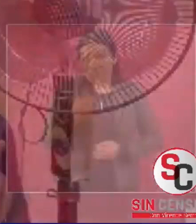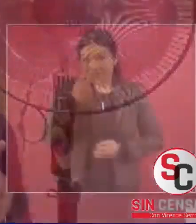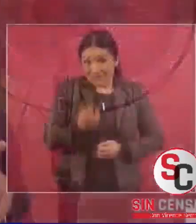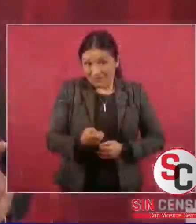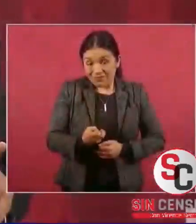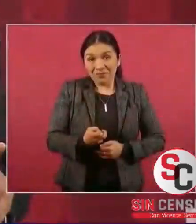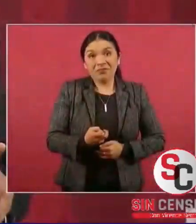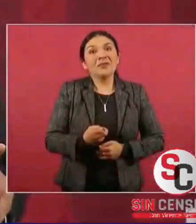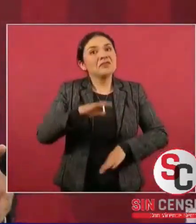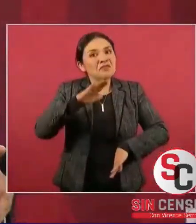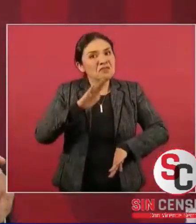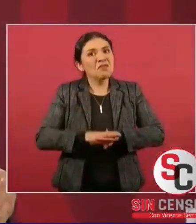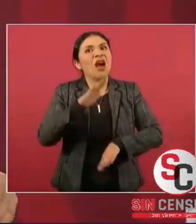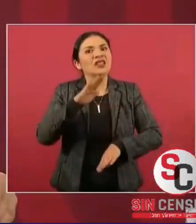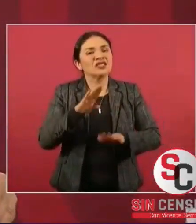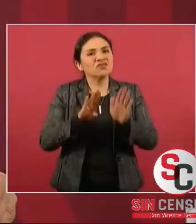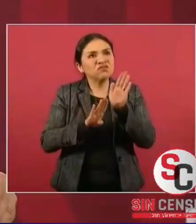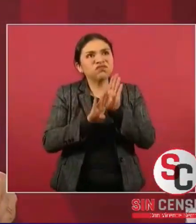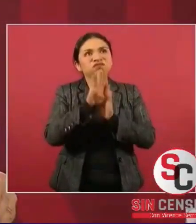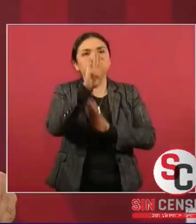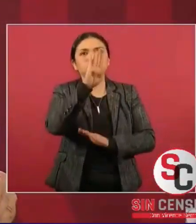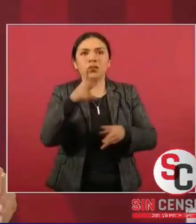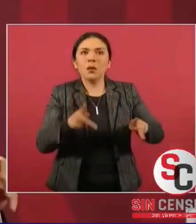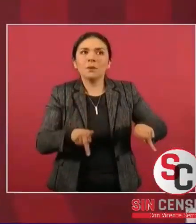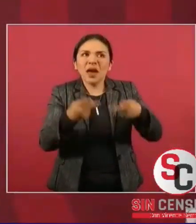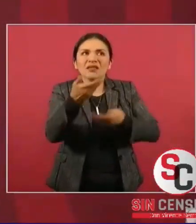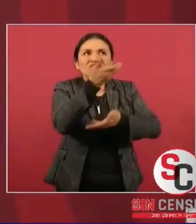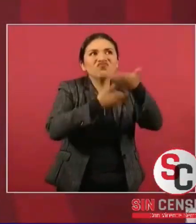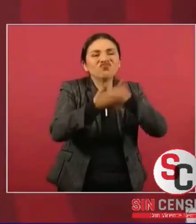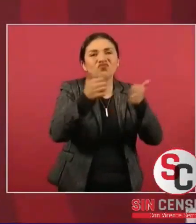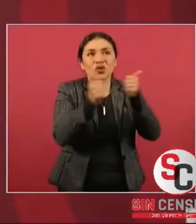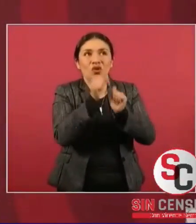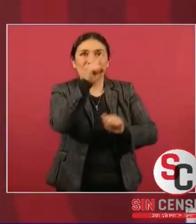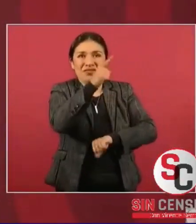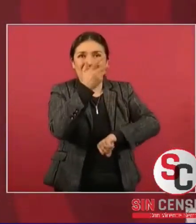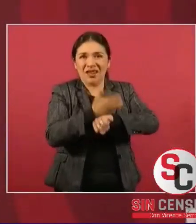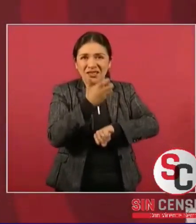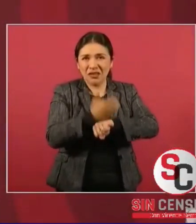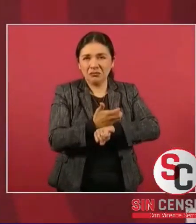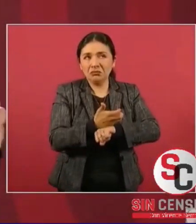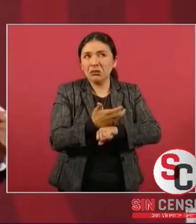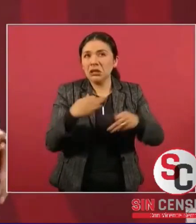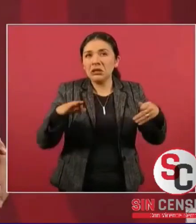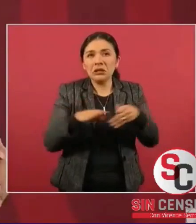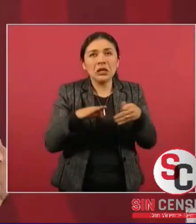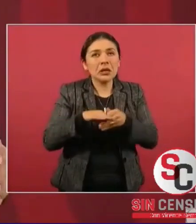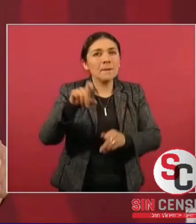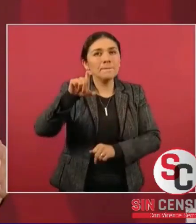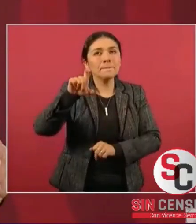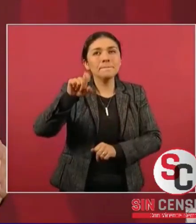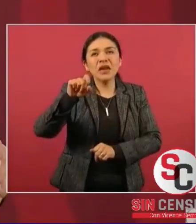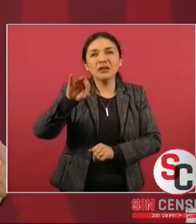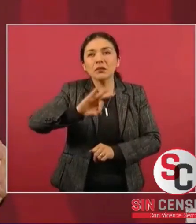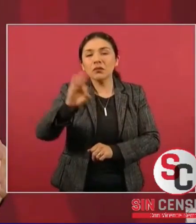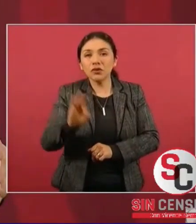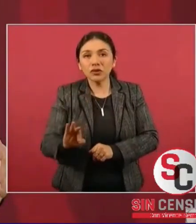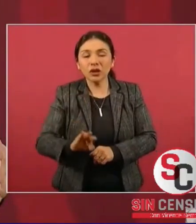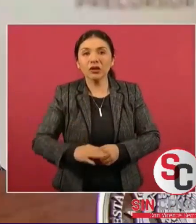Déjeme rescatar, antes de saludar a la querida Meme Yamel y a Juliana Tilano,